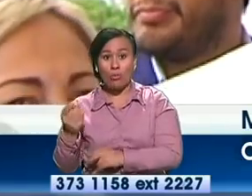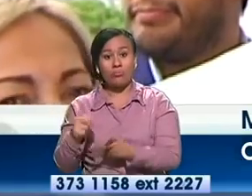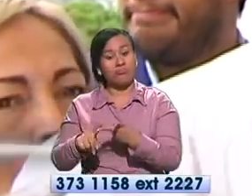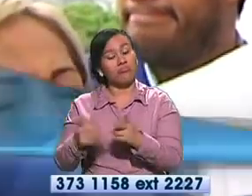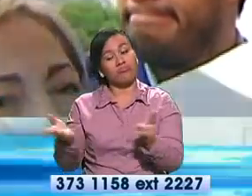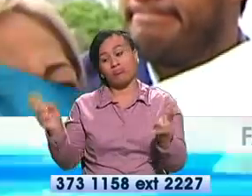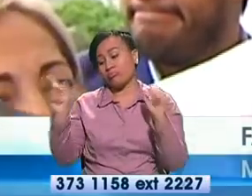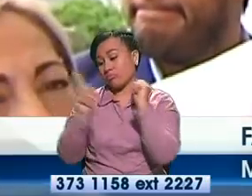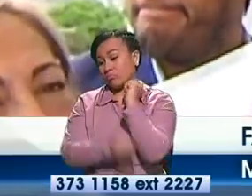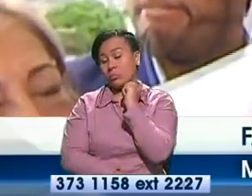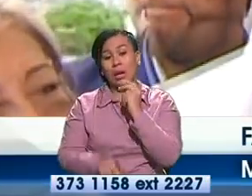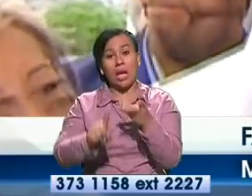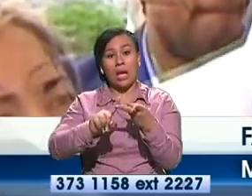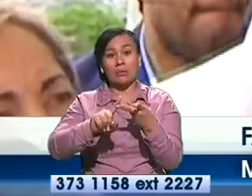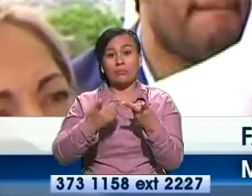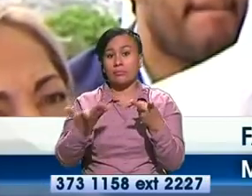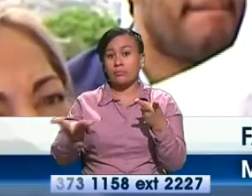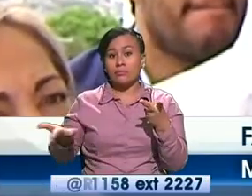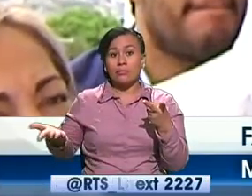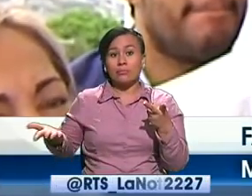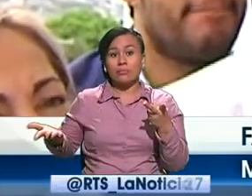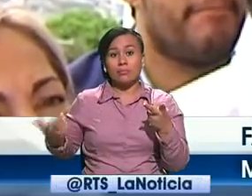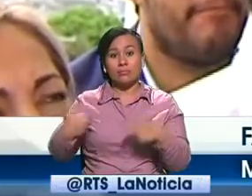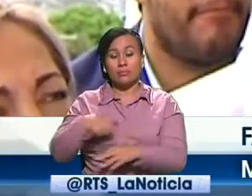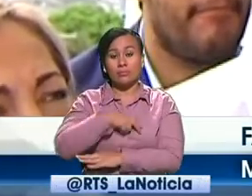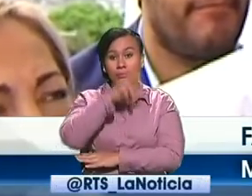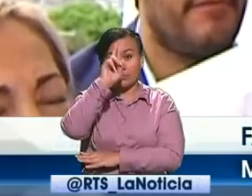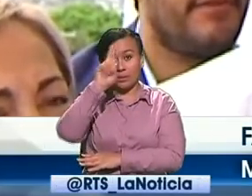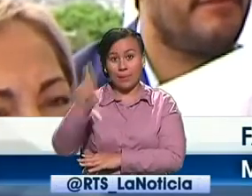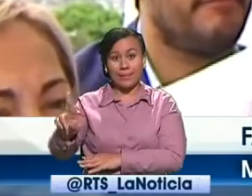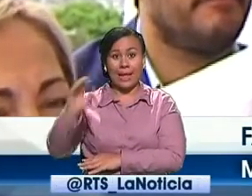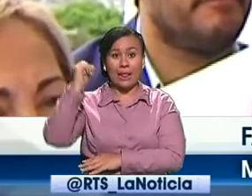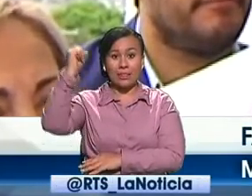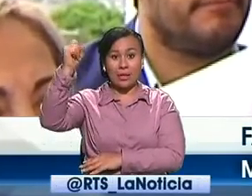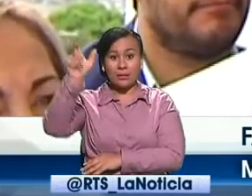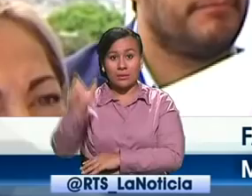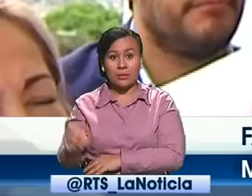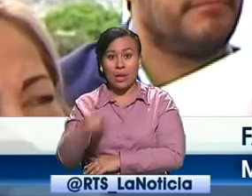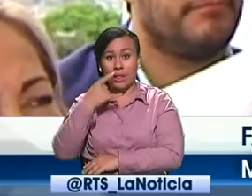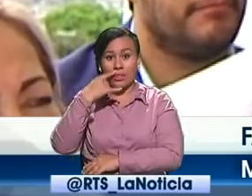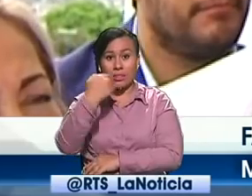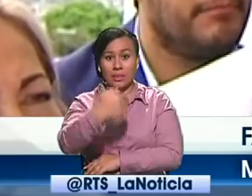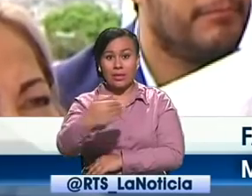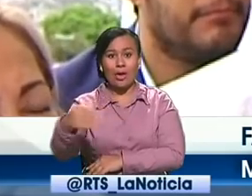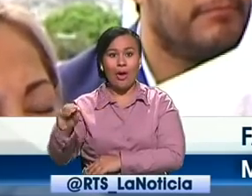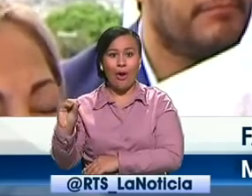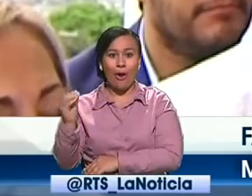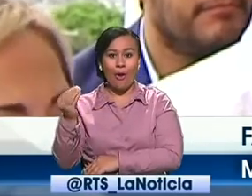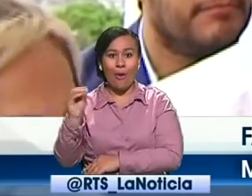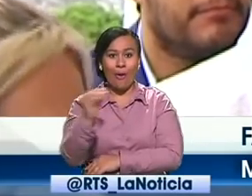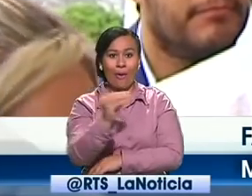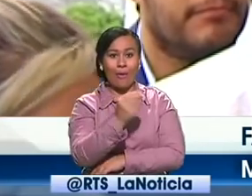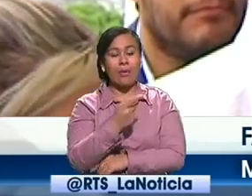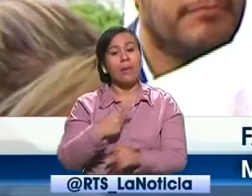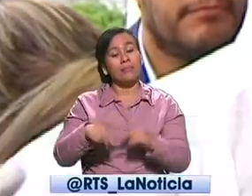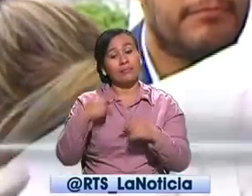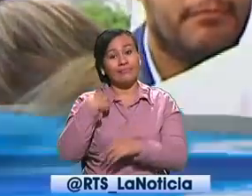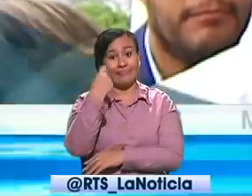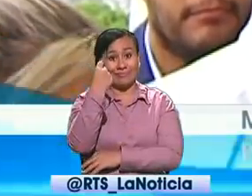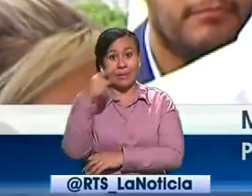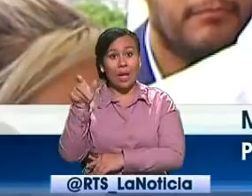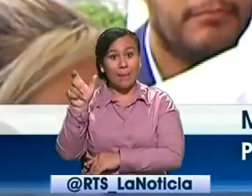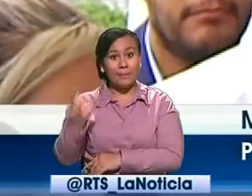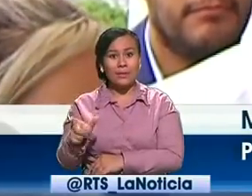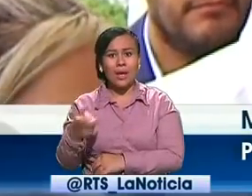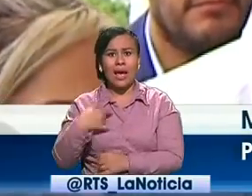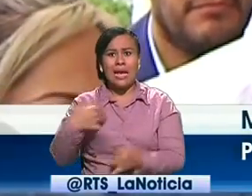propio Código de la Niñez. Tenemos que respetar también los derechos y la integridad de niños que son menores de edad, pero hay que comprender que se trata de